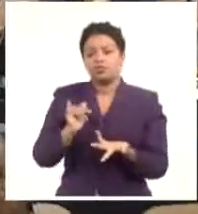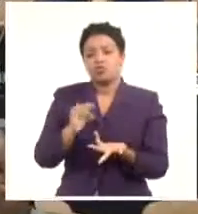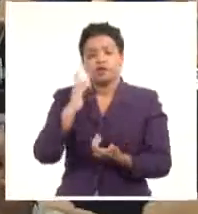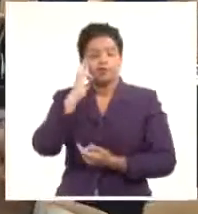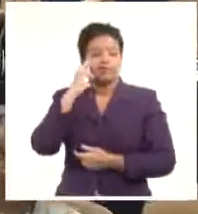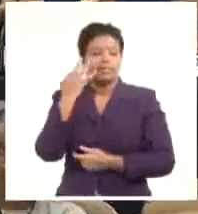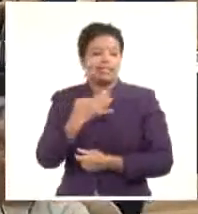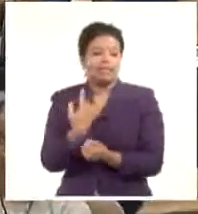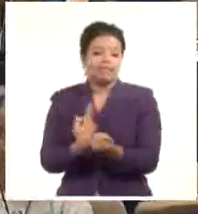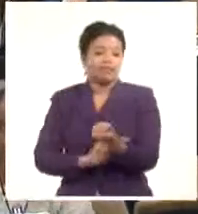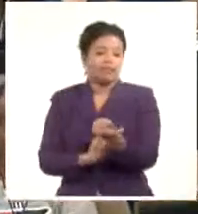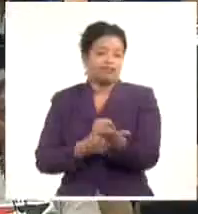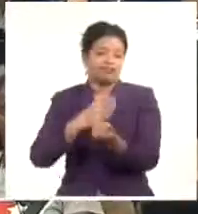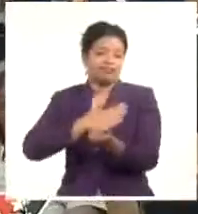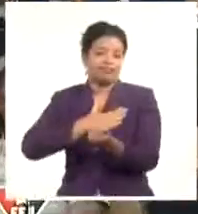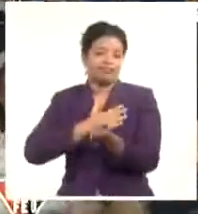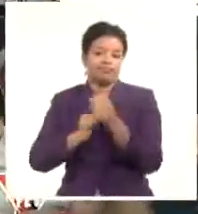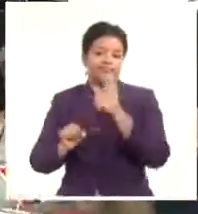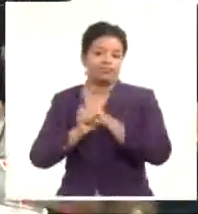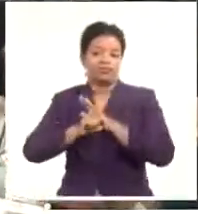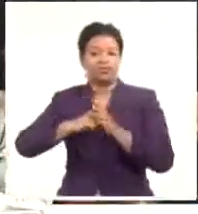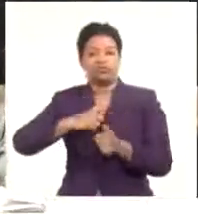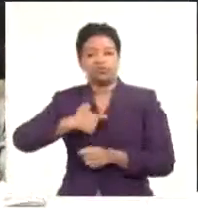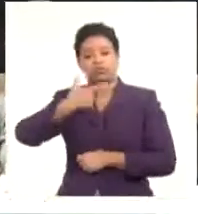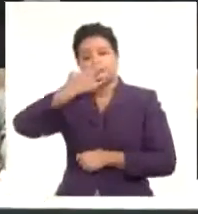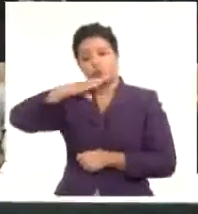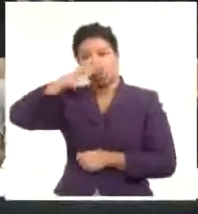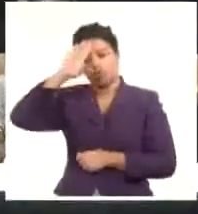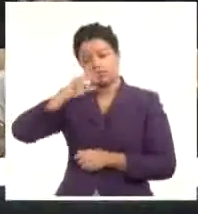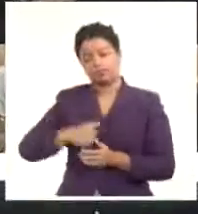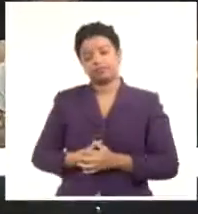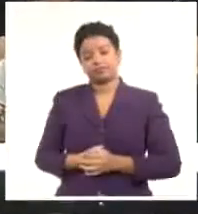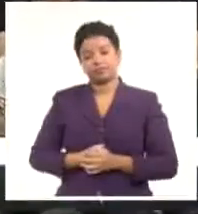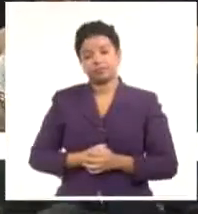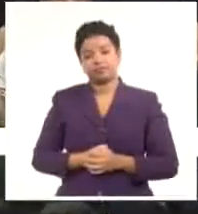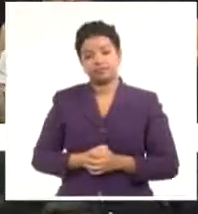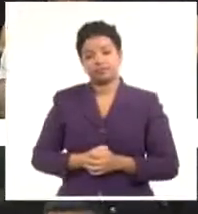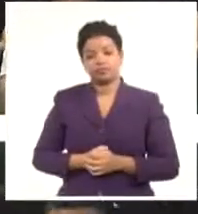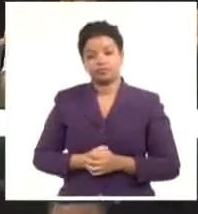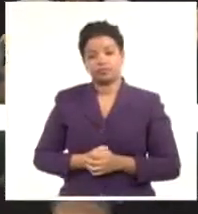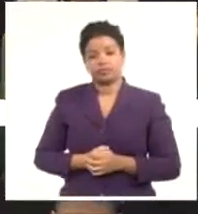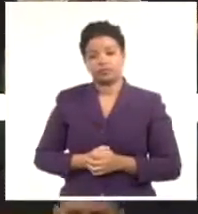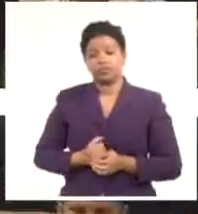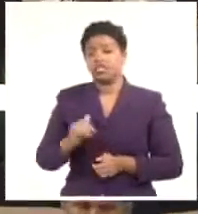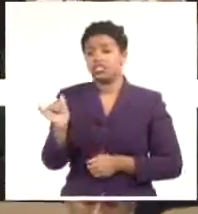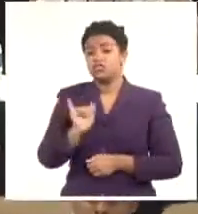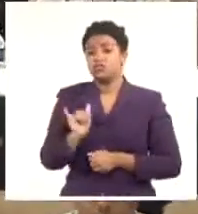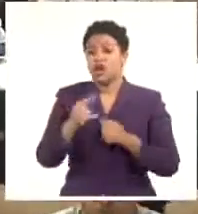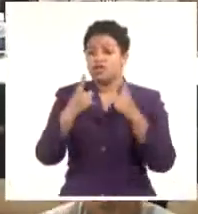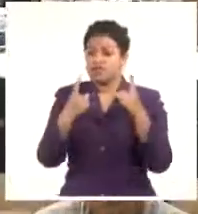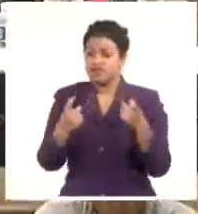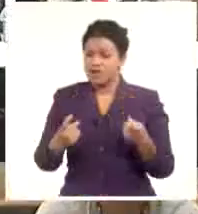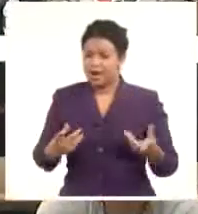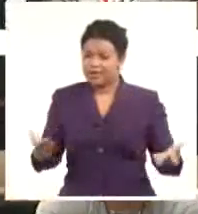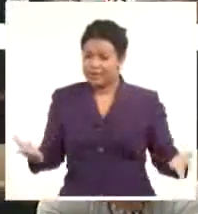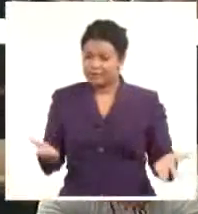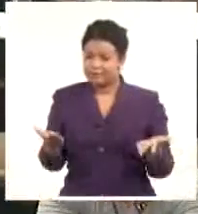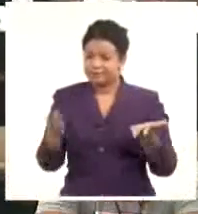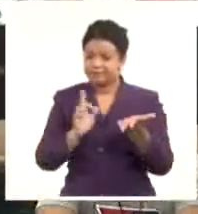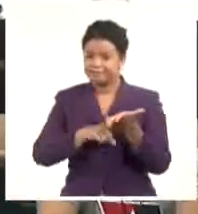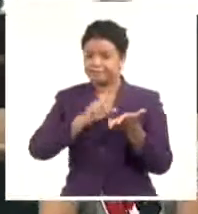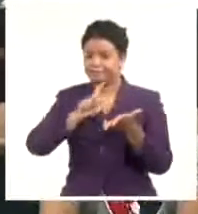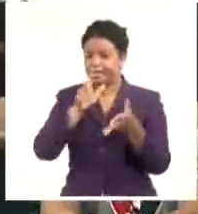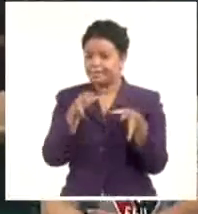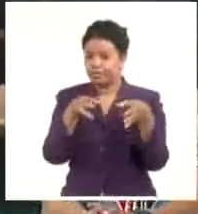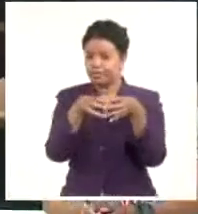culturales identitarios. También, igualmente, se debe aportar a la revitalización del movimiento deportivo